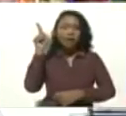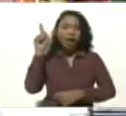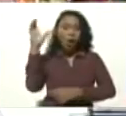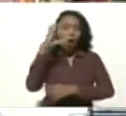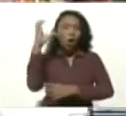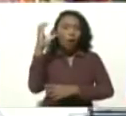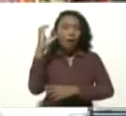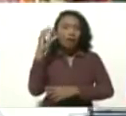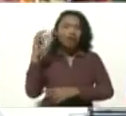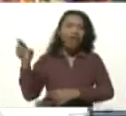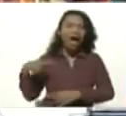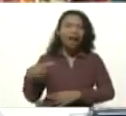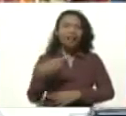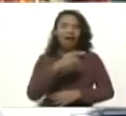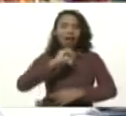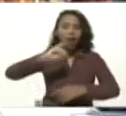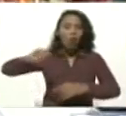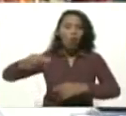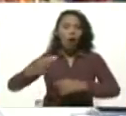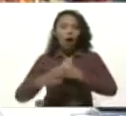si la rata de Juan Guaidó,